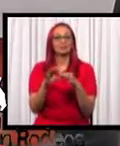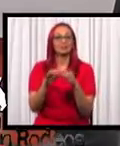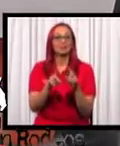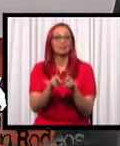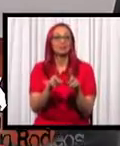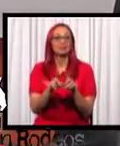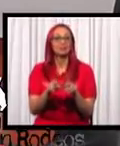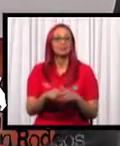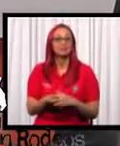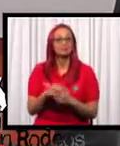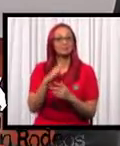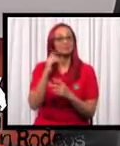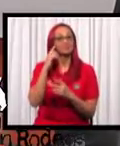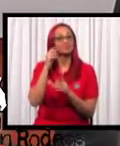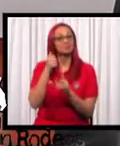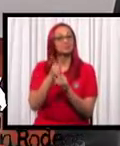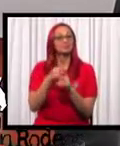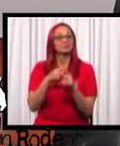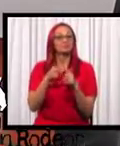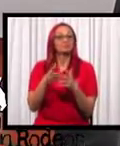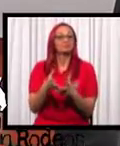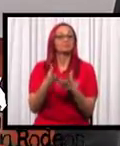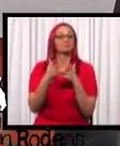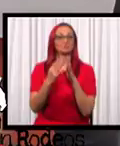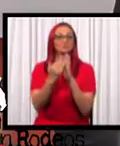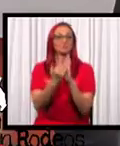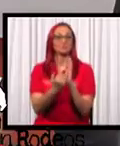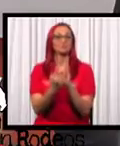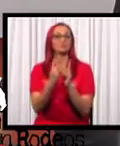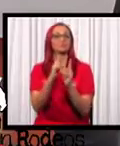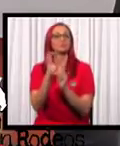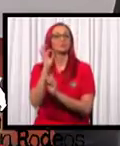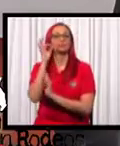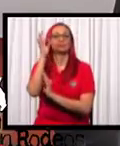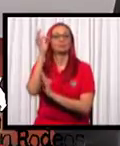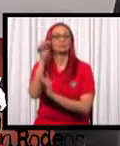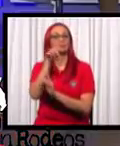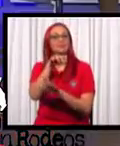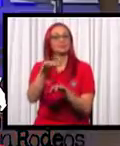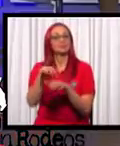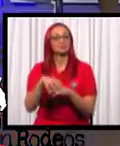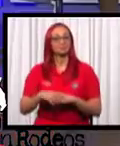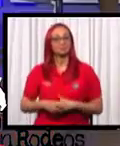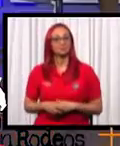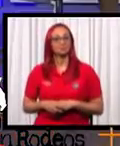Y para esto pues queremos presentar cuál va a ser el futuro de esta actividad. No, y decirle a los televidentes que por